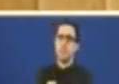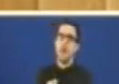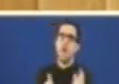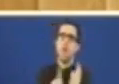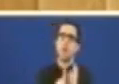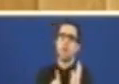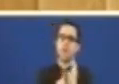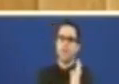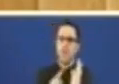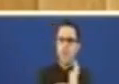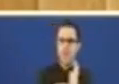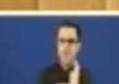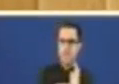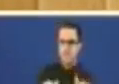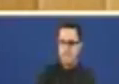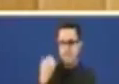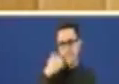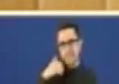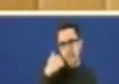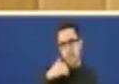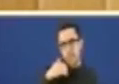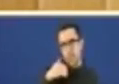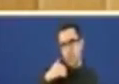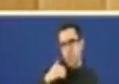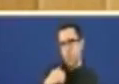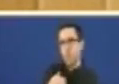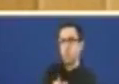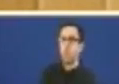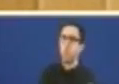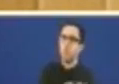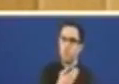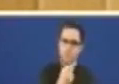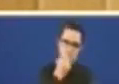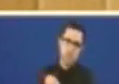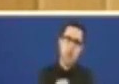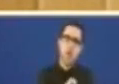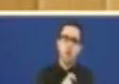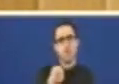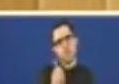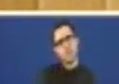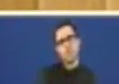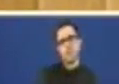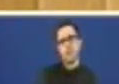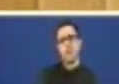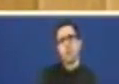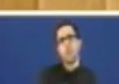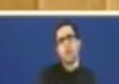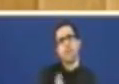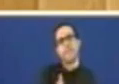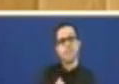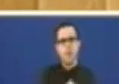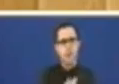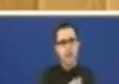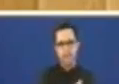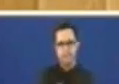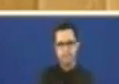outro, que se elimina calquera dereito dos traballadores, volvemos realmente ao arrendamento de servicios, desaparece o dereito laboral. Pero